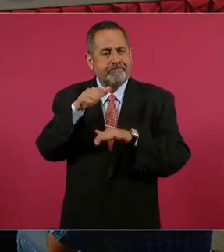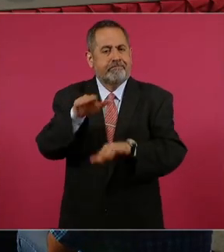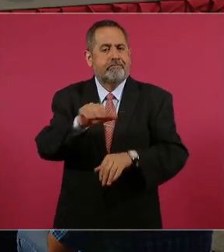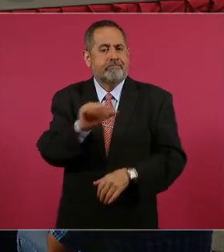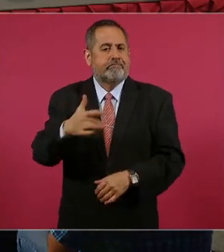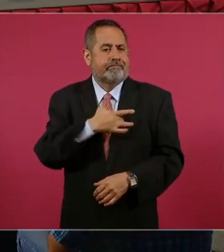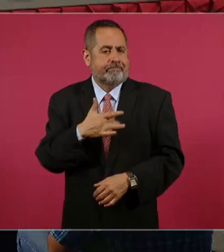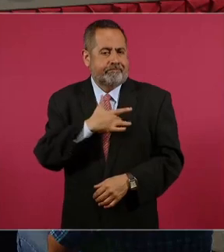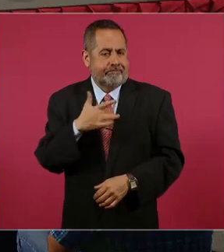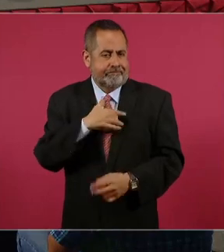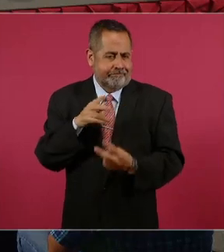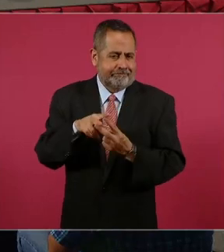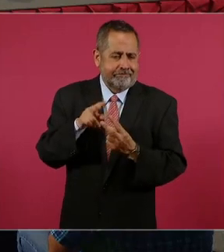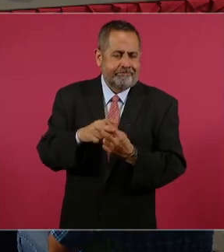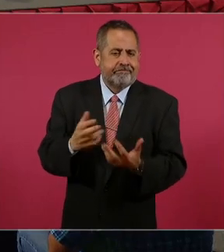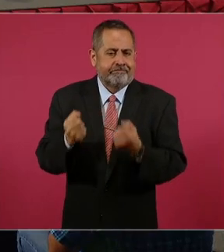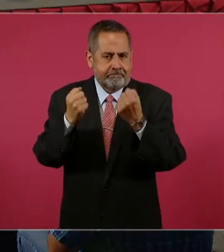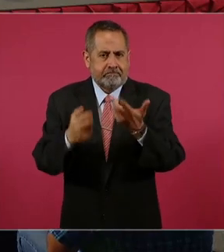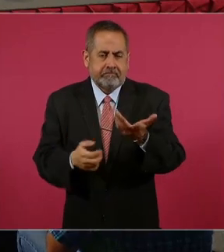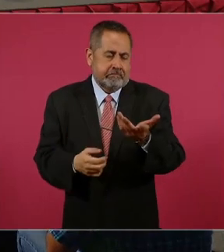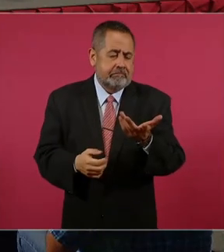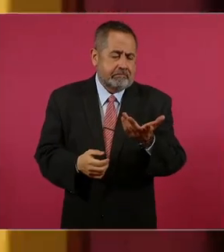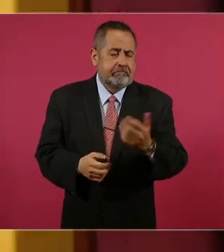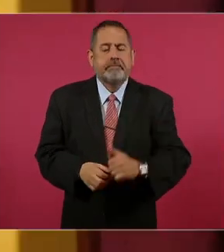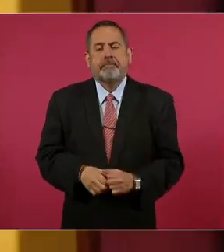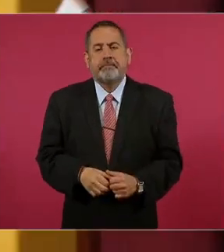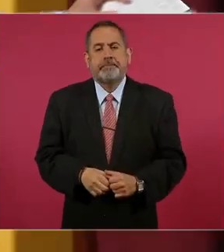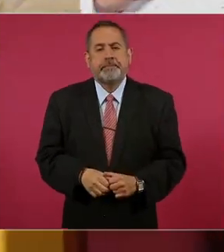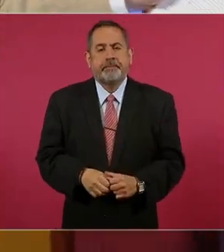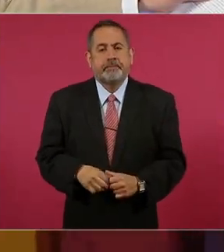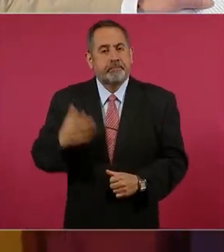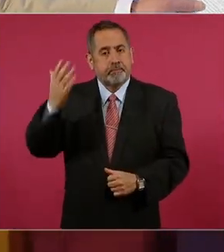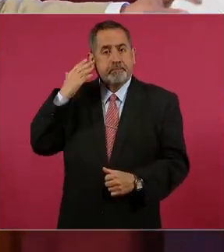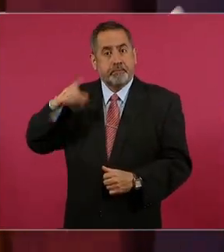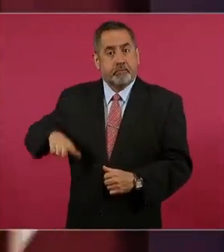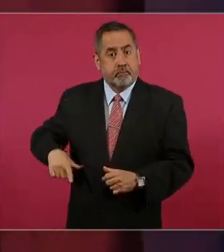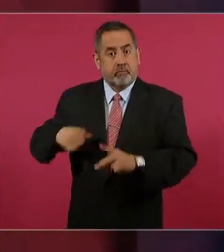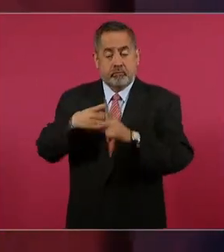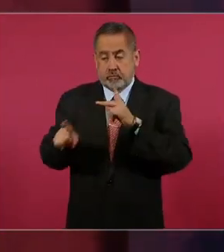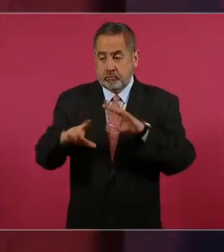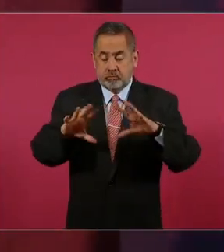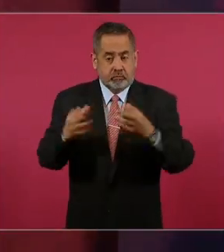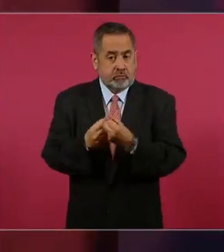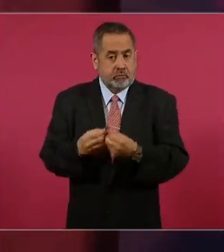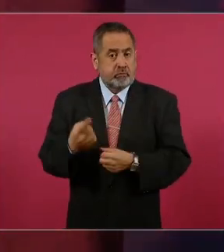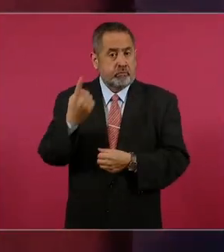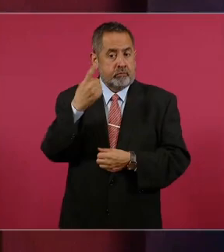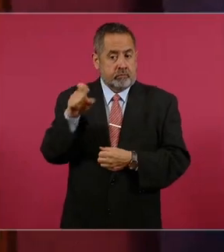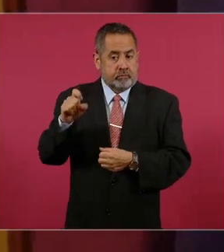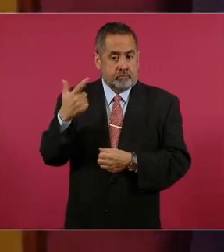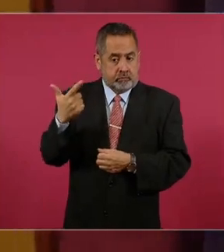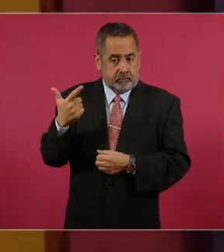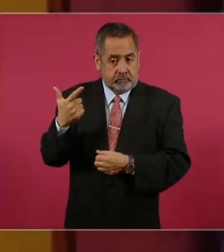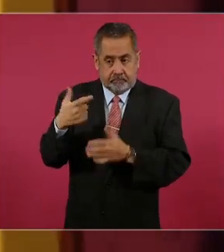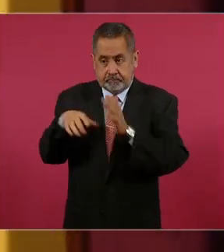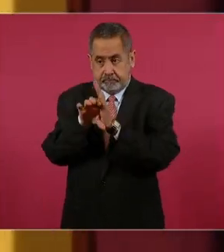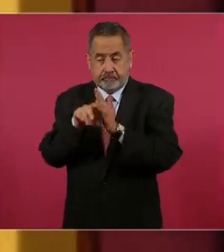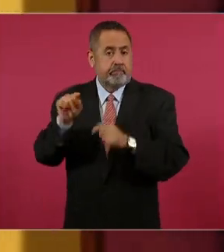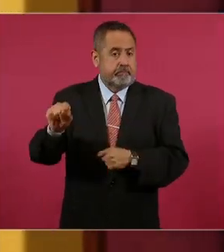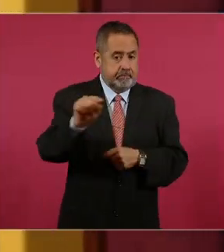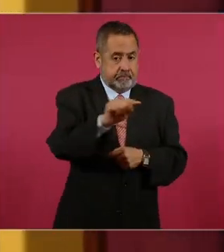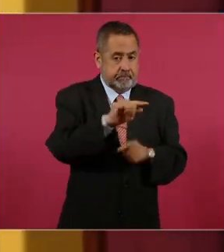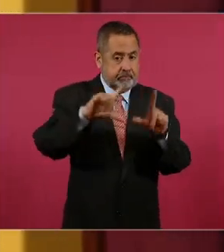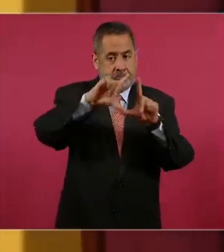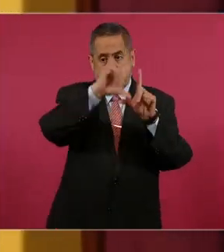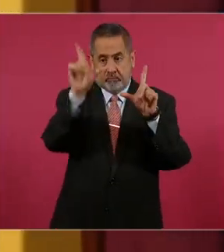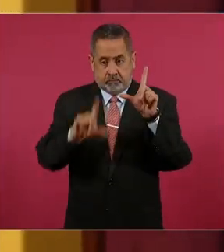cuando iniciamos en el gobierno había 107 salas de hemodinamia en todo el